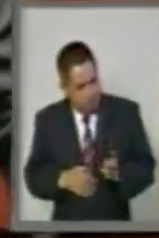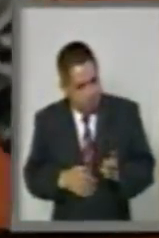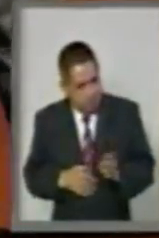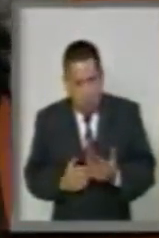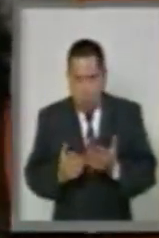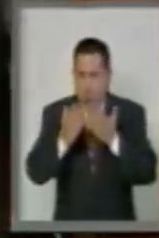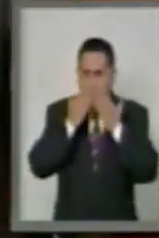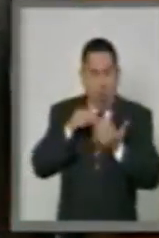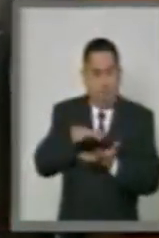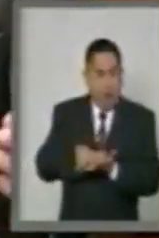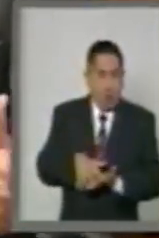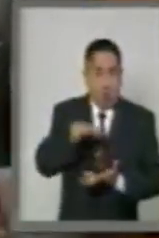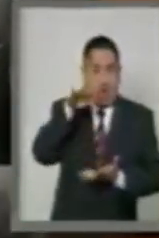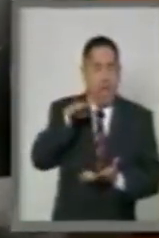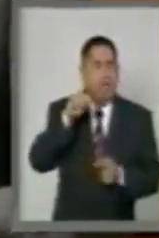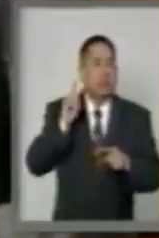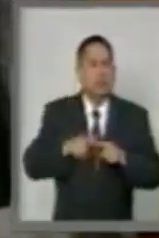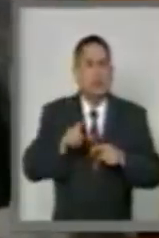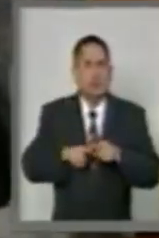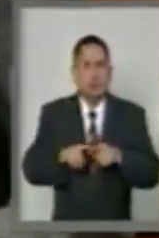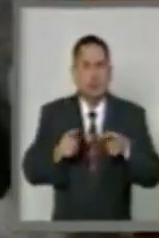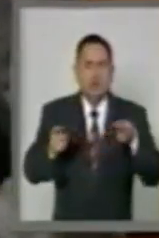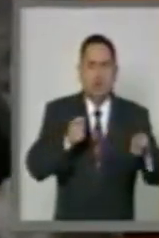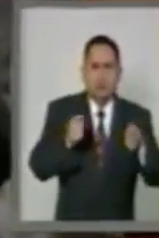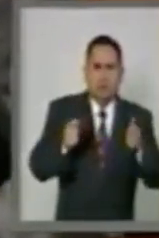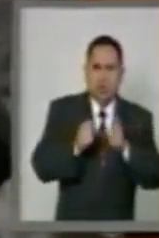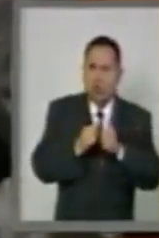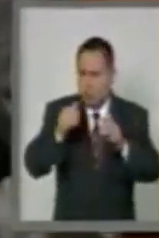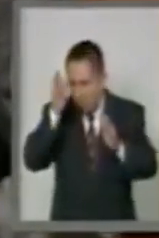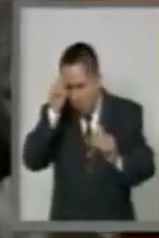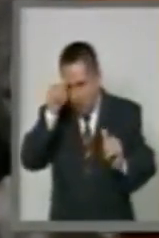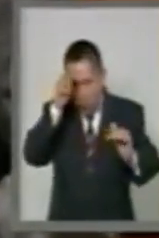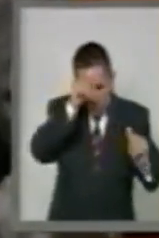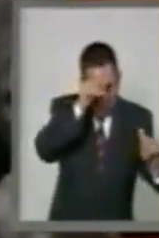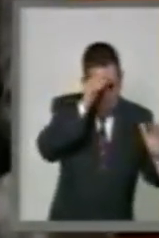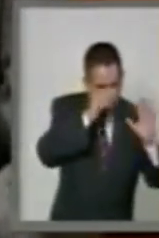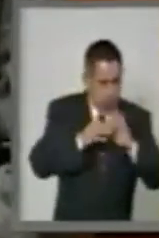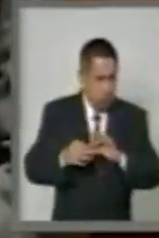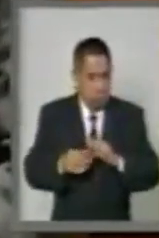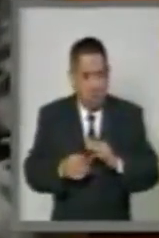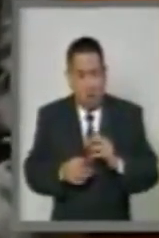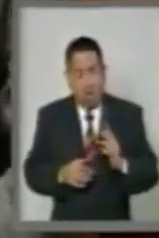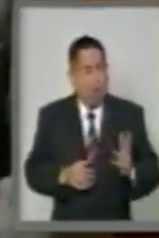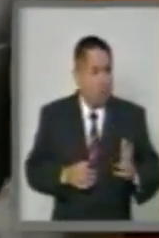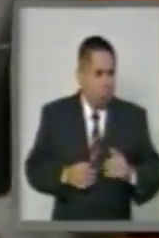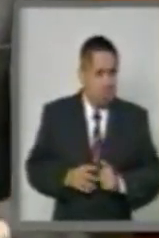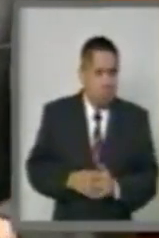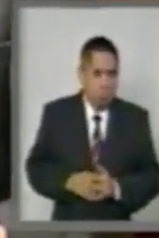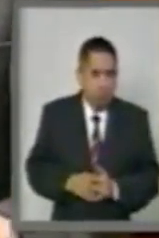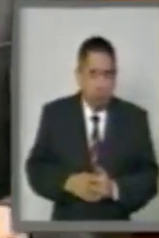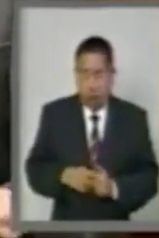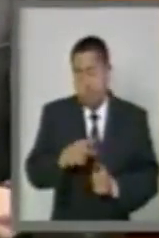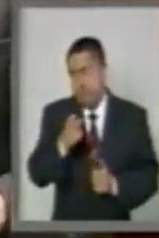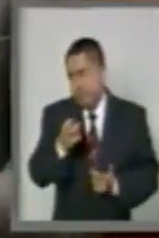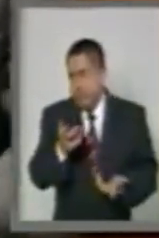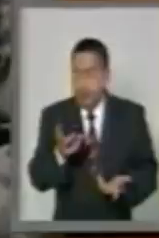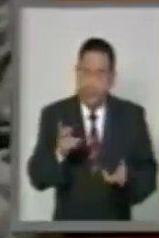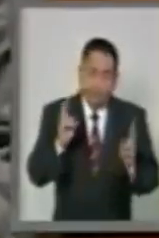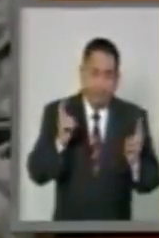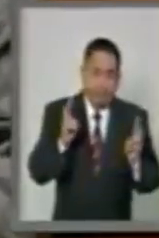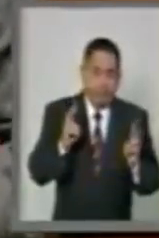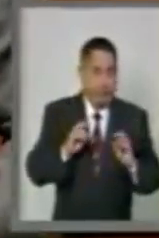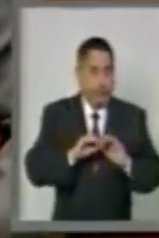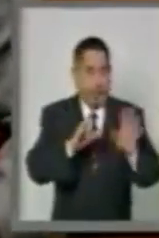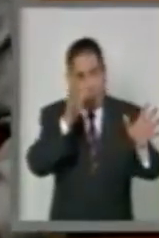no hay mayoría, se tiene que gobernar por consenso. ¿Sí? Aquí el consenso es muy